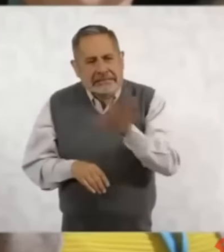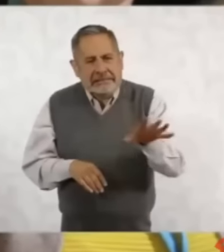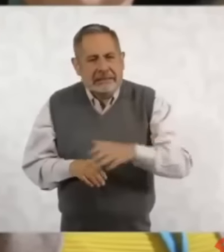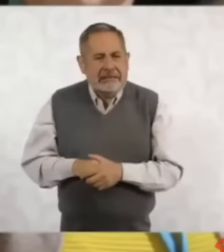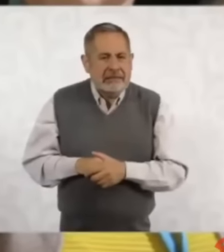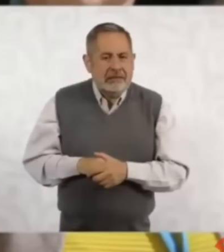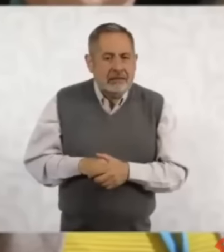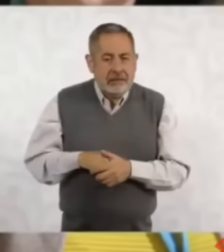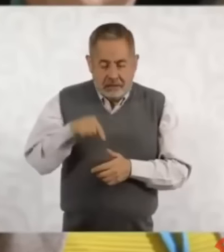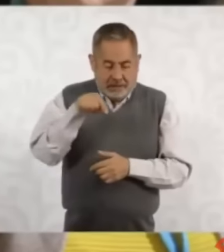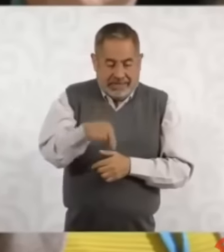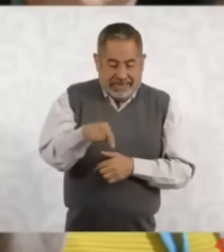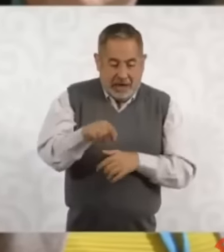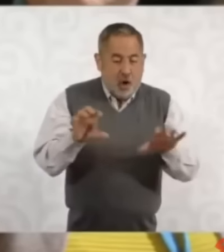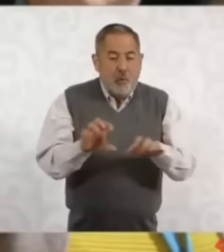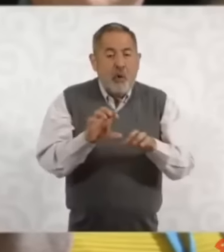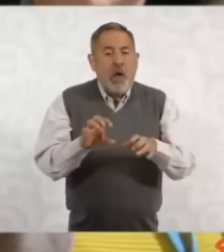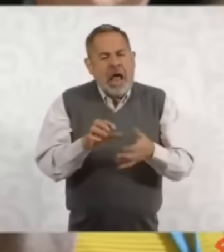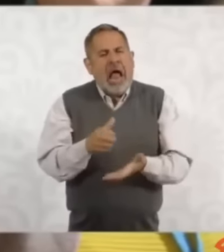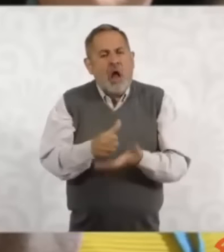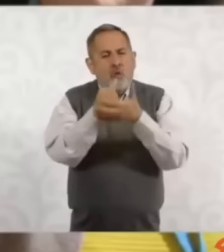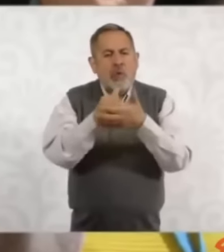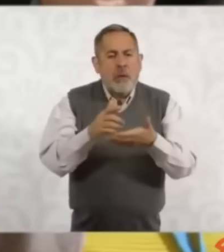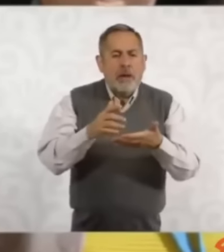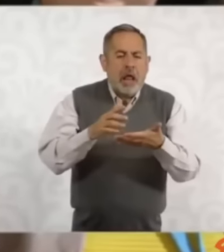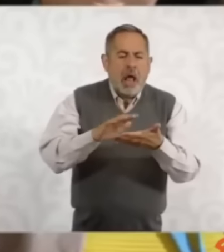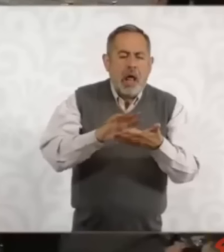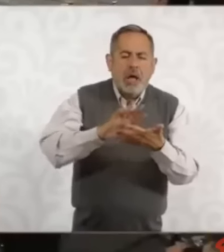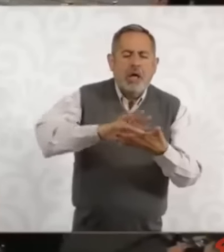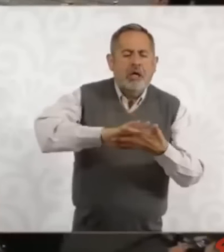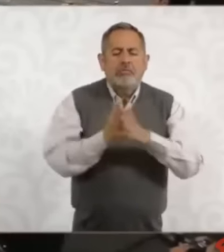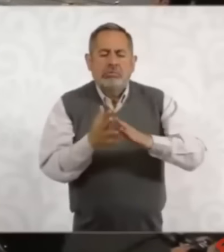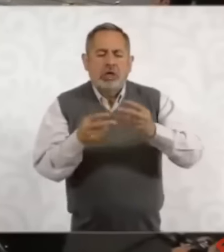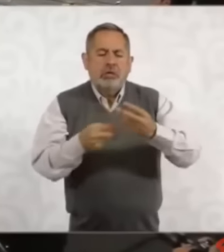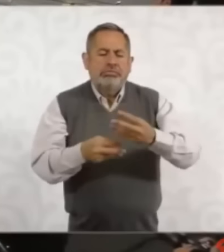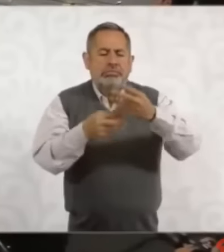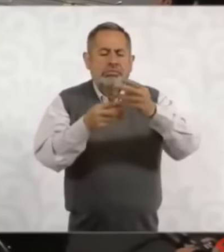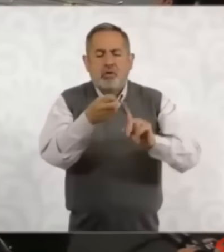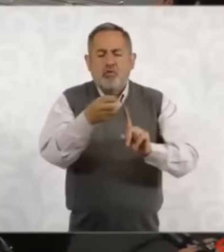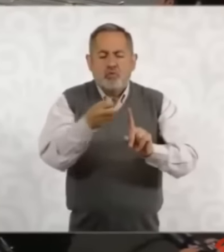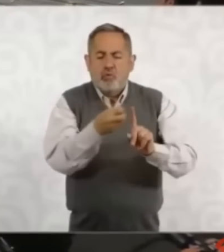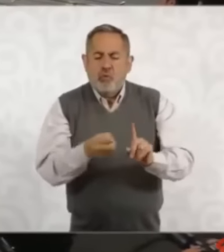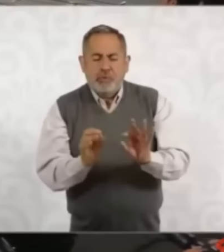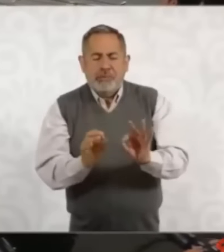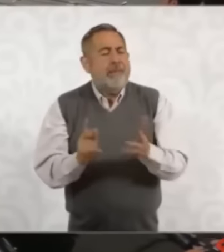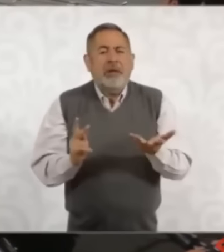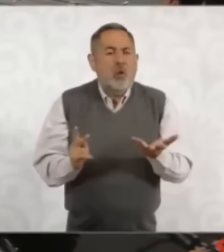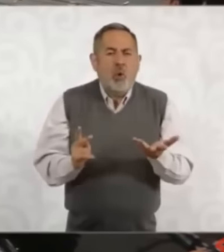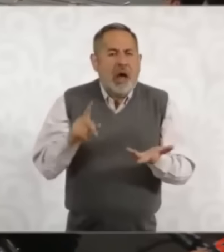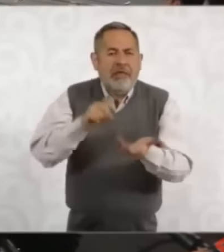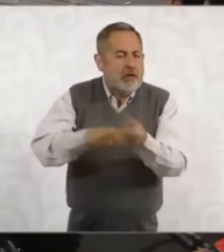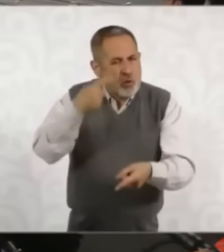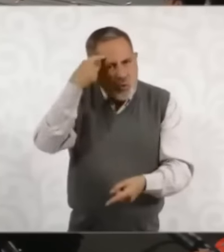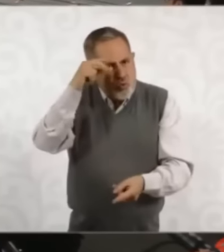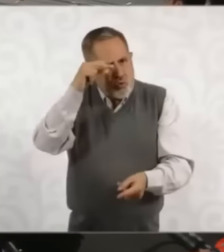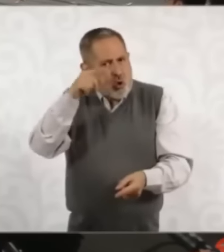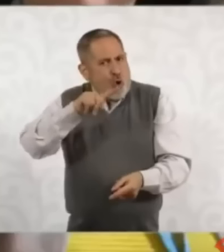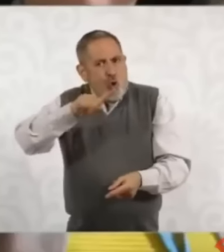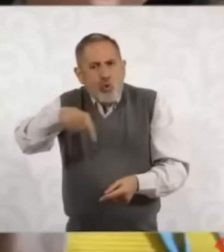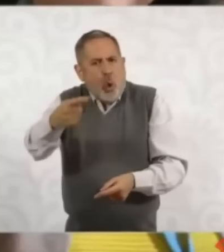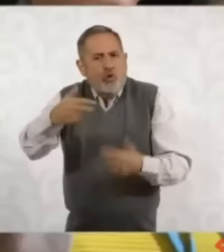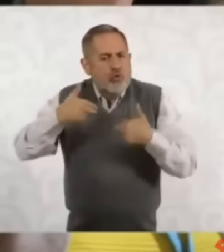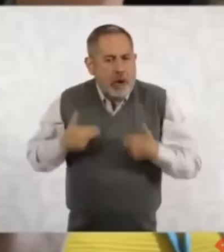poco más humana sin tener esa inteligencia real. No nada más a los niños habría que quitarles los dispositivos,